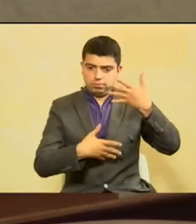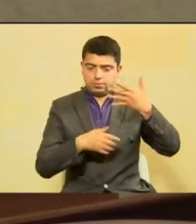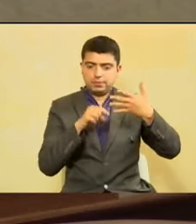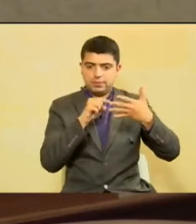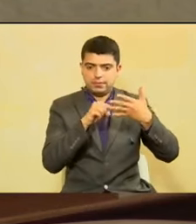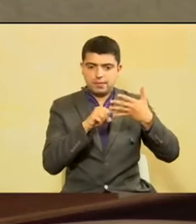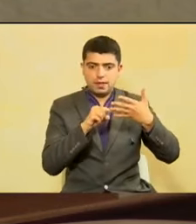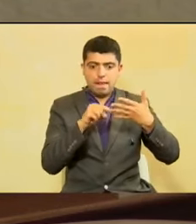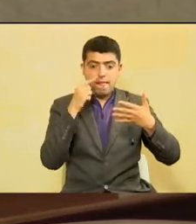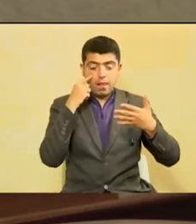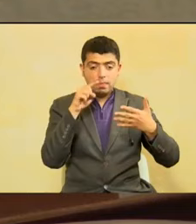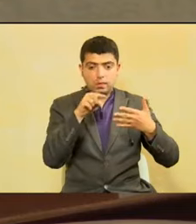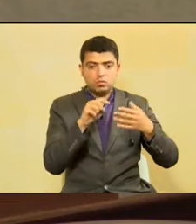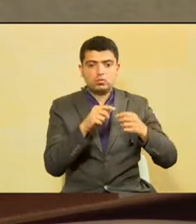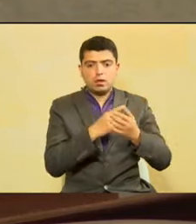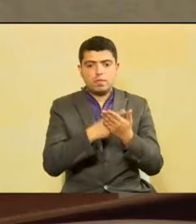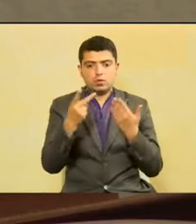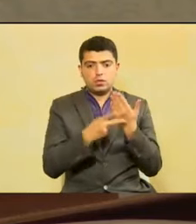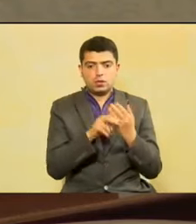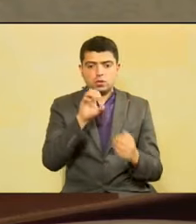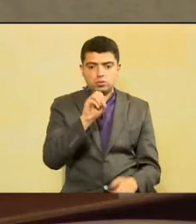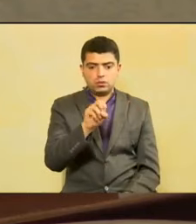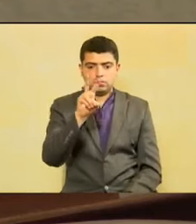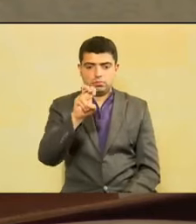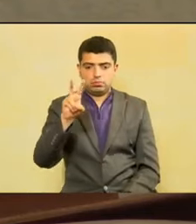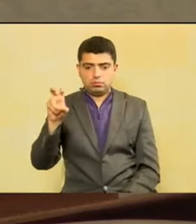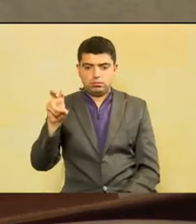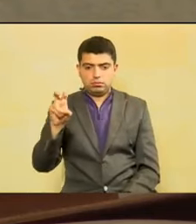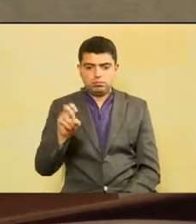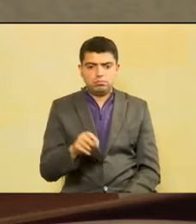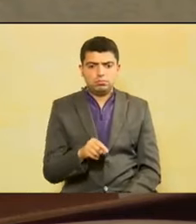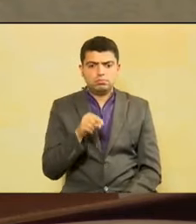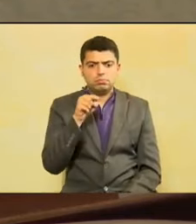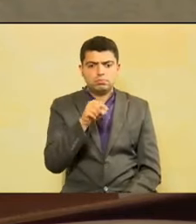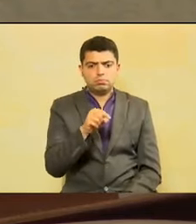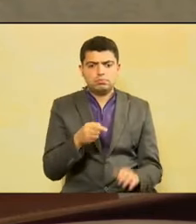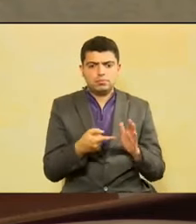proyecto 077 que tiene que ver